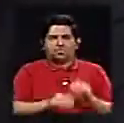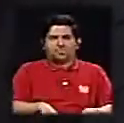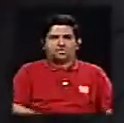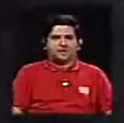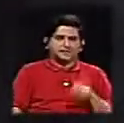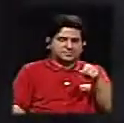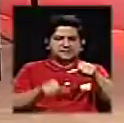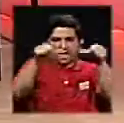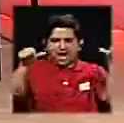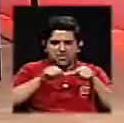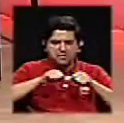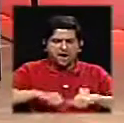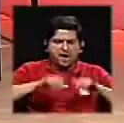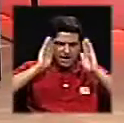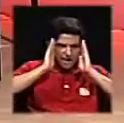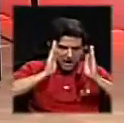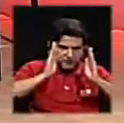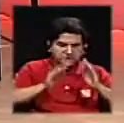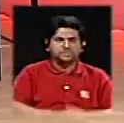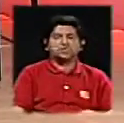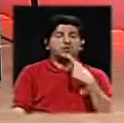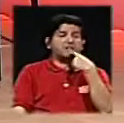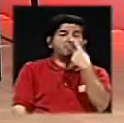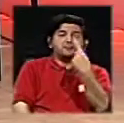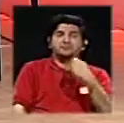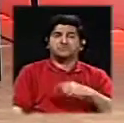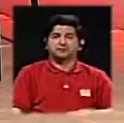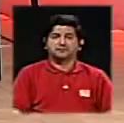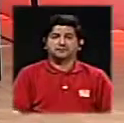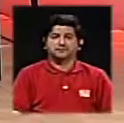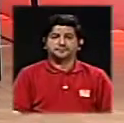de conservación, sale y dice que,